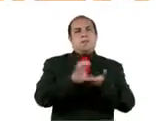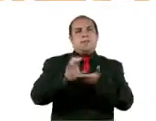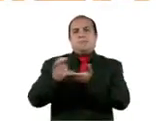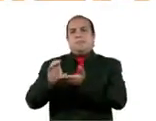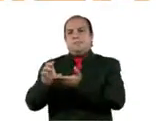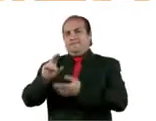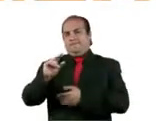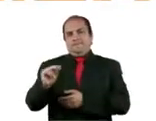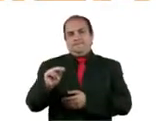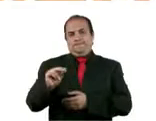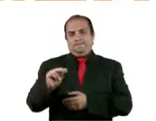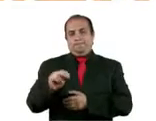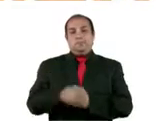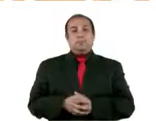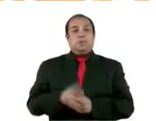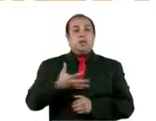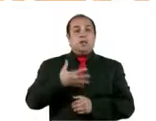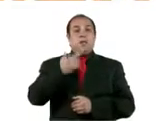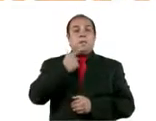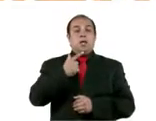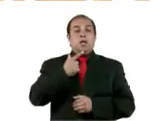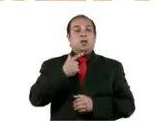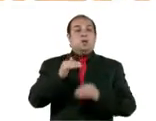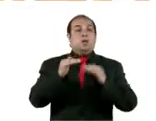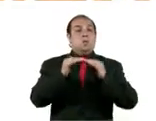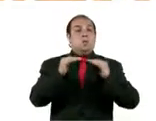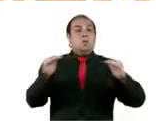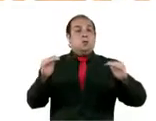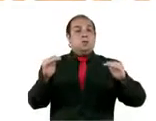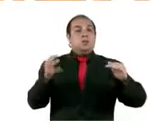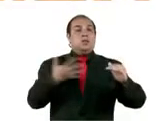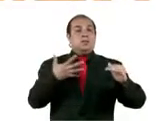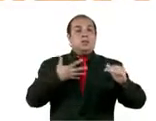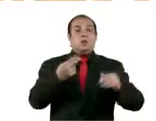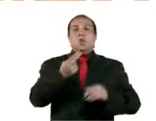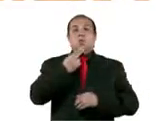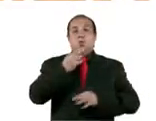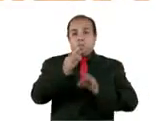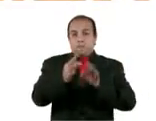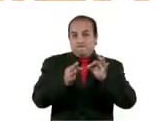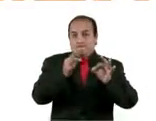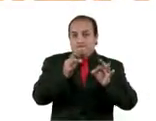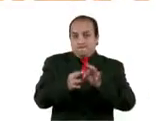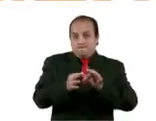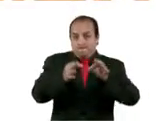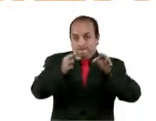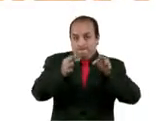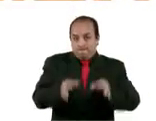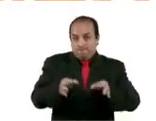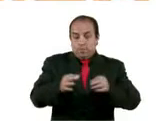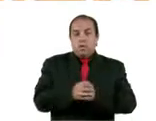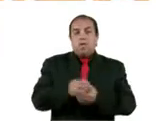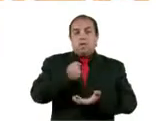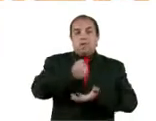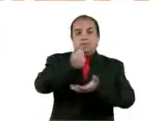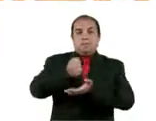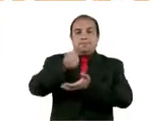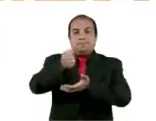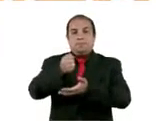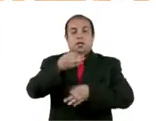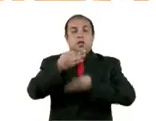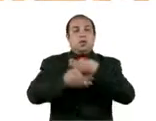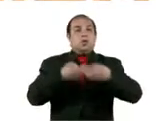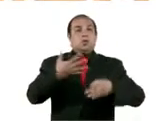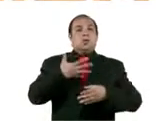contrario. Hay una mejor democracia si hay un uso adecuado de los recursos y que los recursos vayan justamente